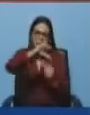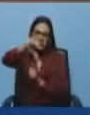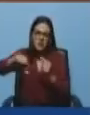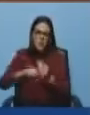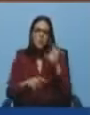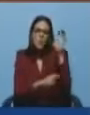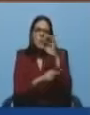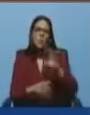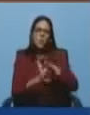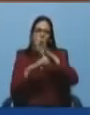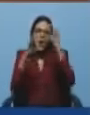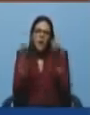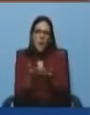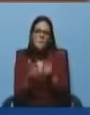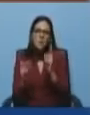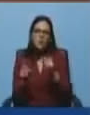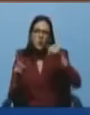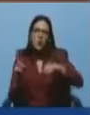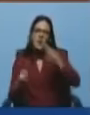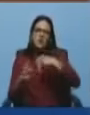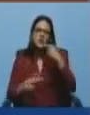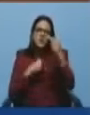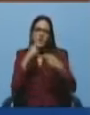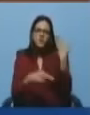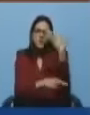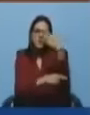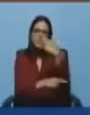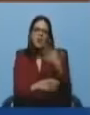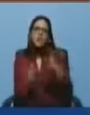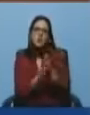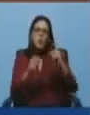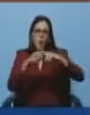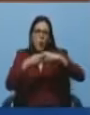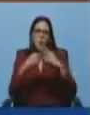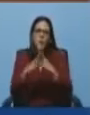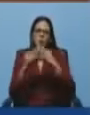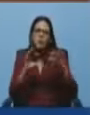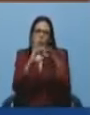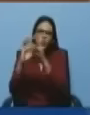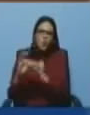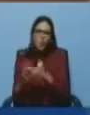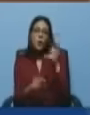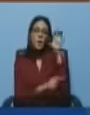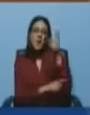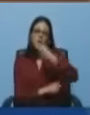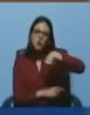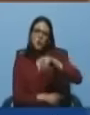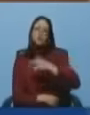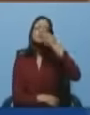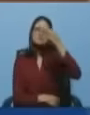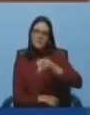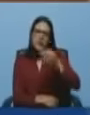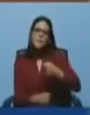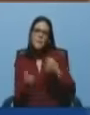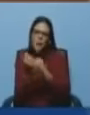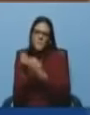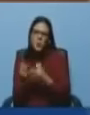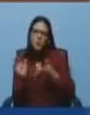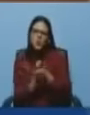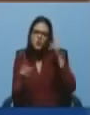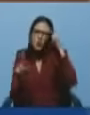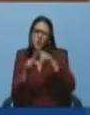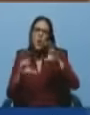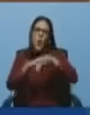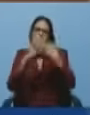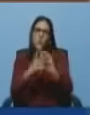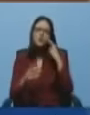de los pueblos del mundo, y acá alzando las banderas de la integración nuestro país siempre apostando a ese mundo